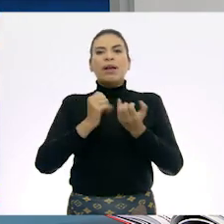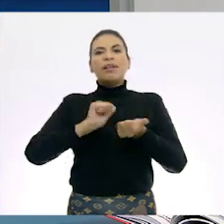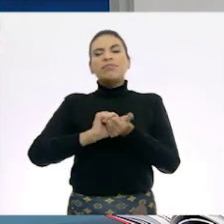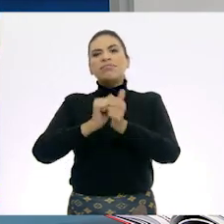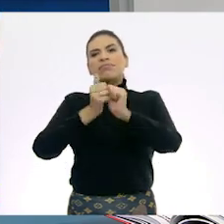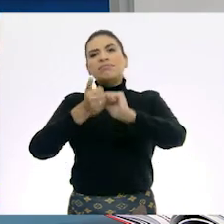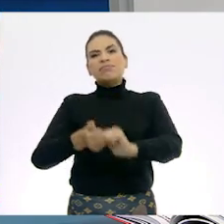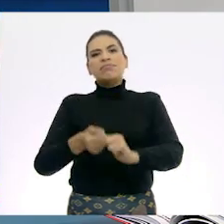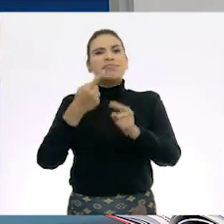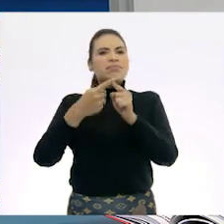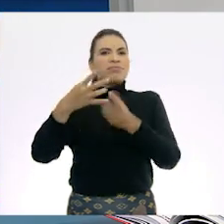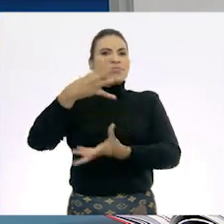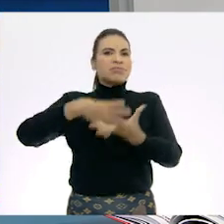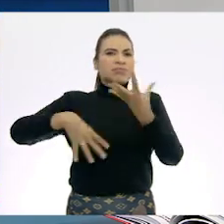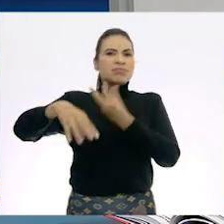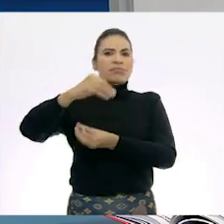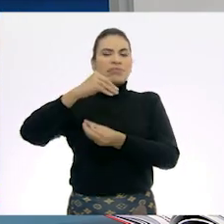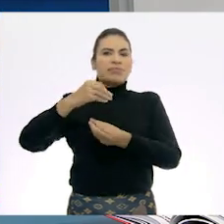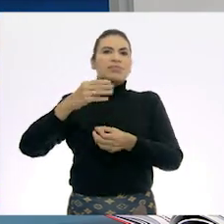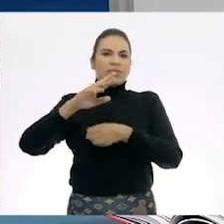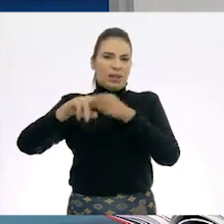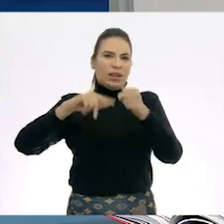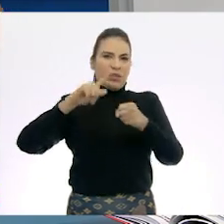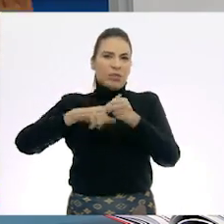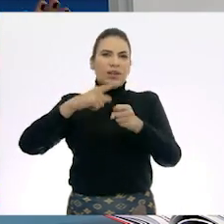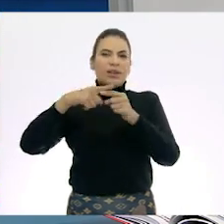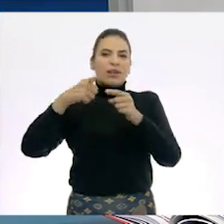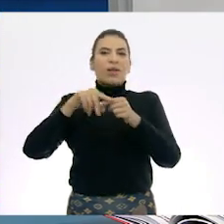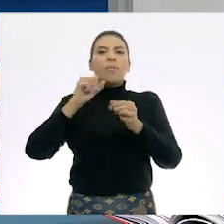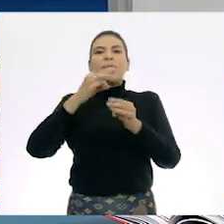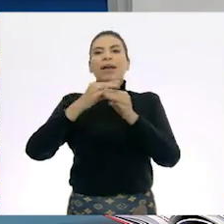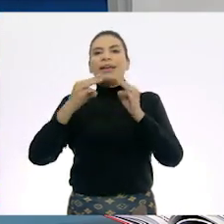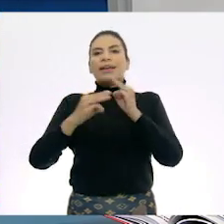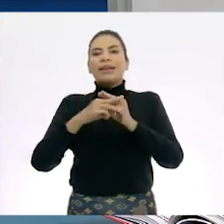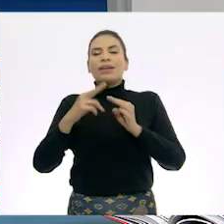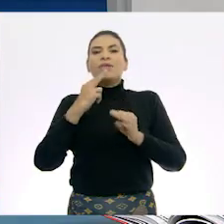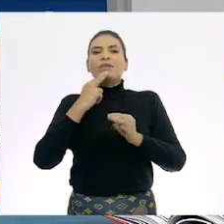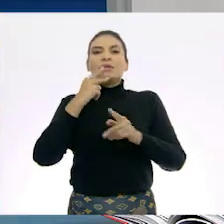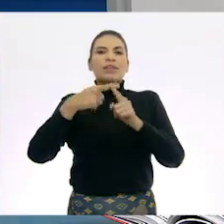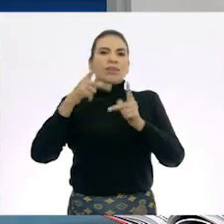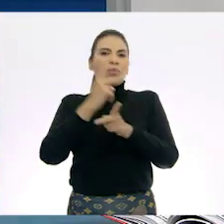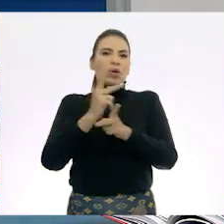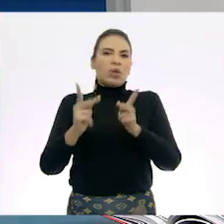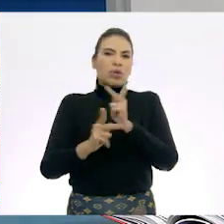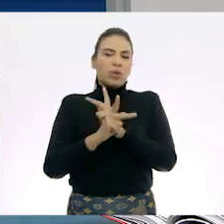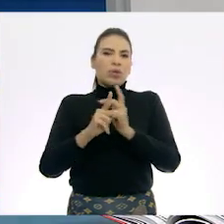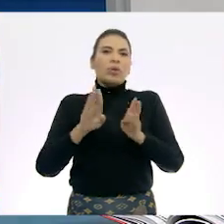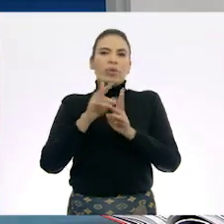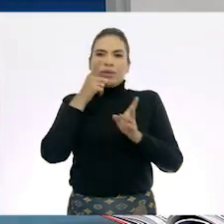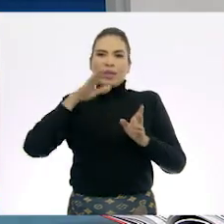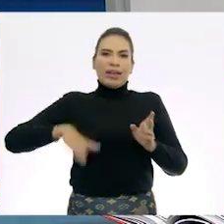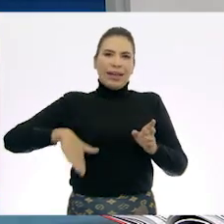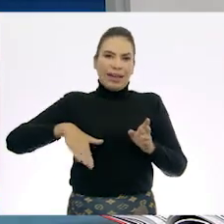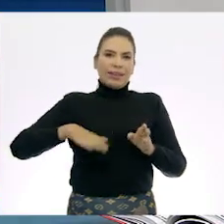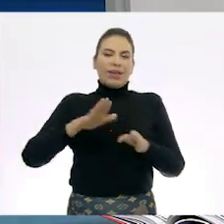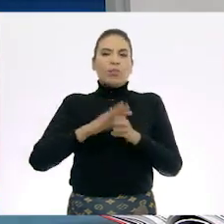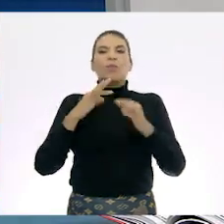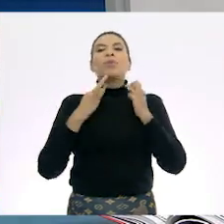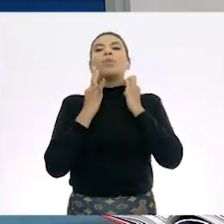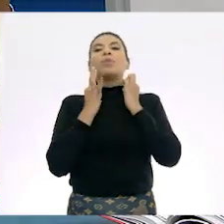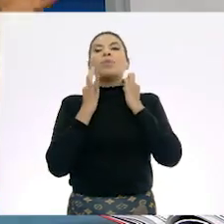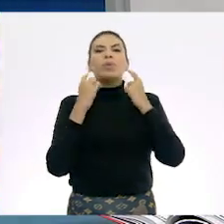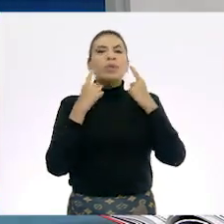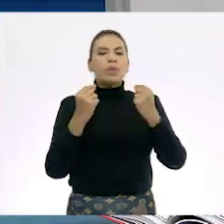transformar estos recursos naturales en materia prima con la que se van a hacer otros productos, como bien lo decía María, su blusa. Uh-huh.